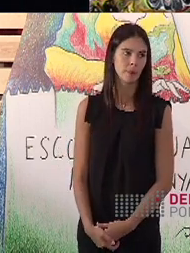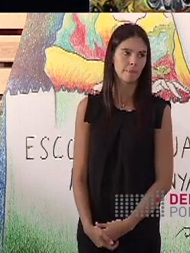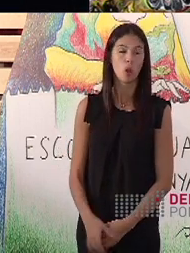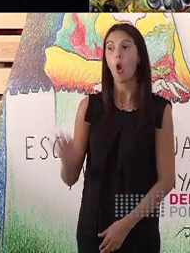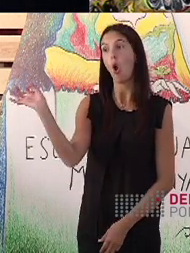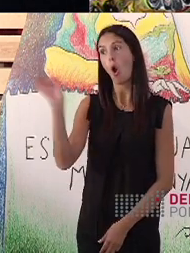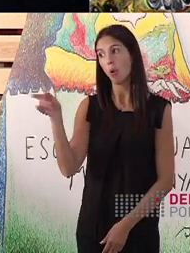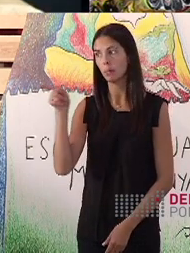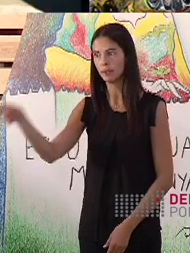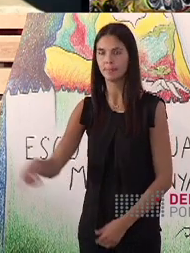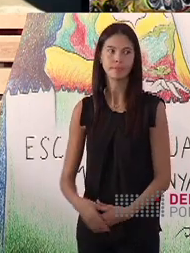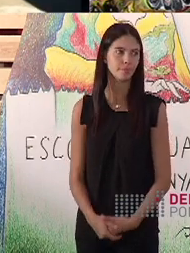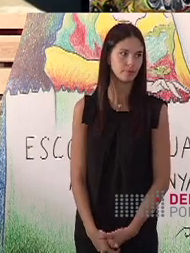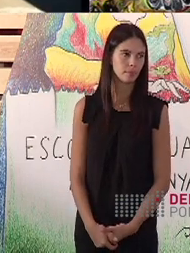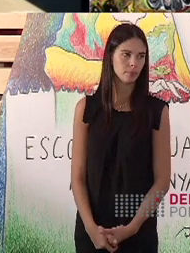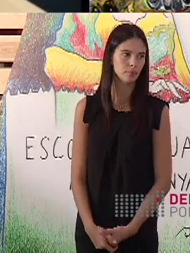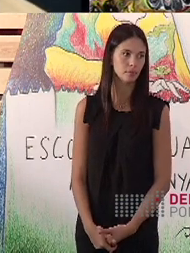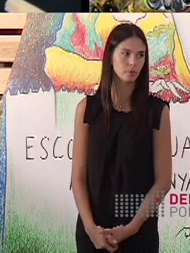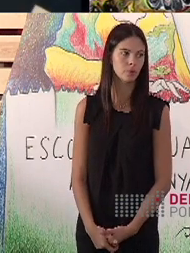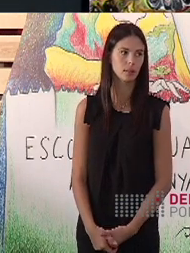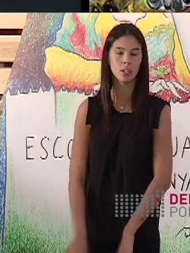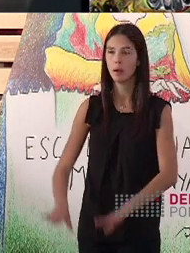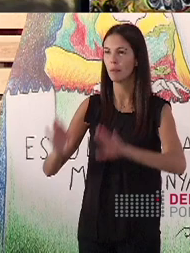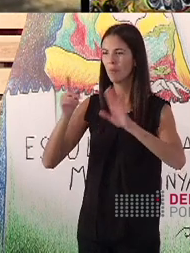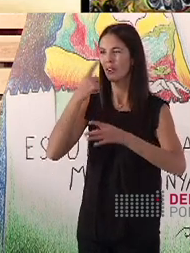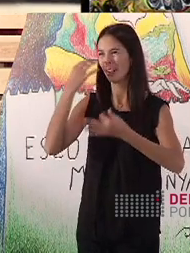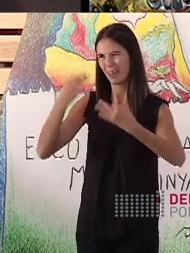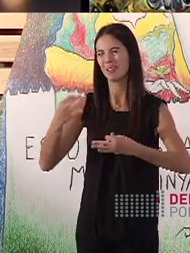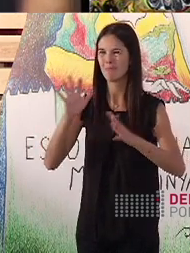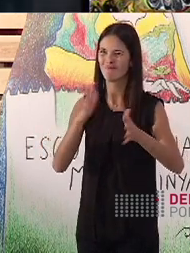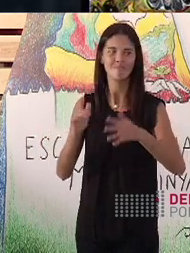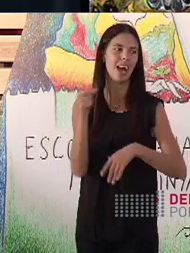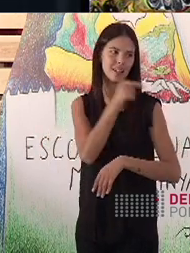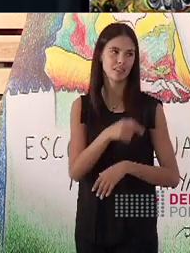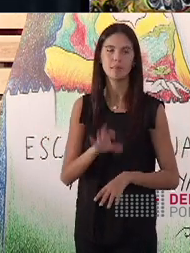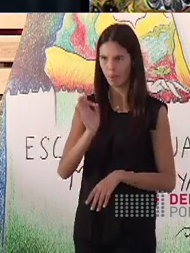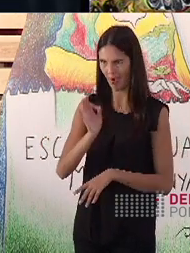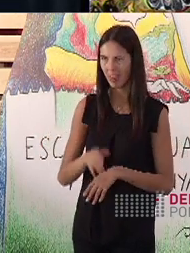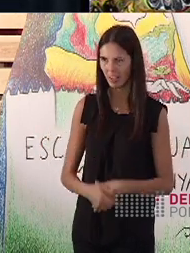O así. Pero la verdad es que fue más bien así, ¿no?